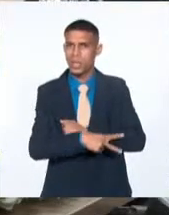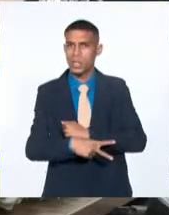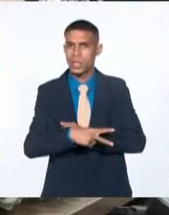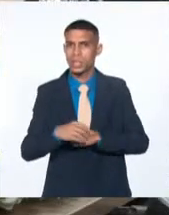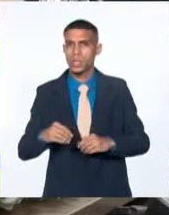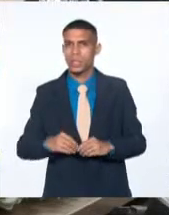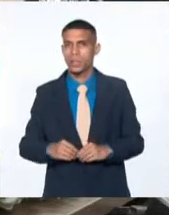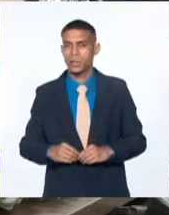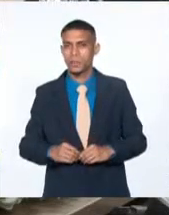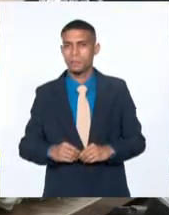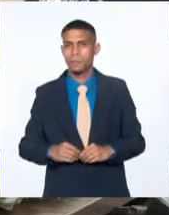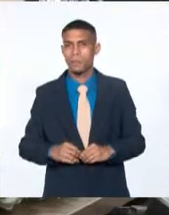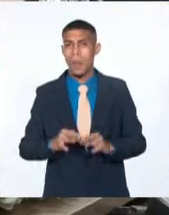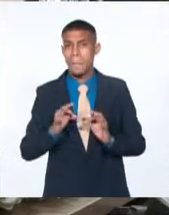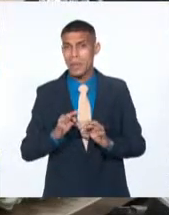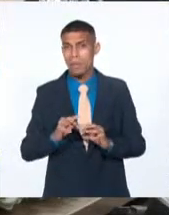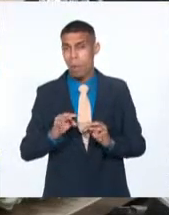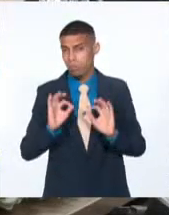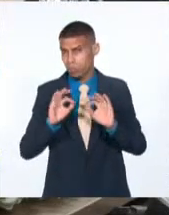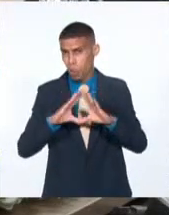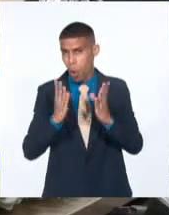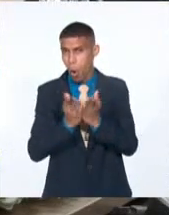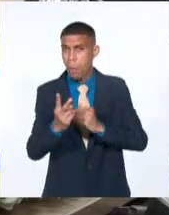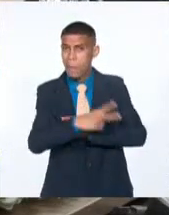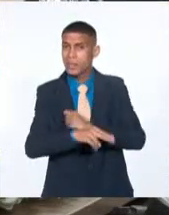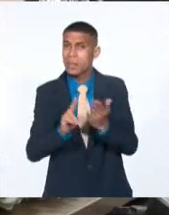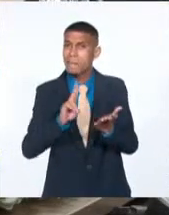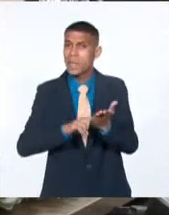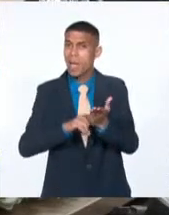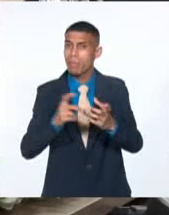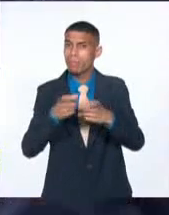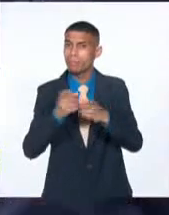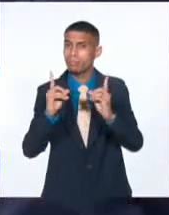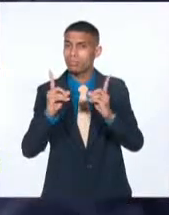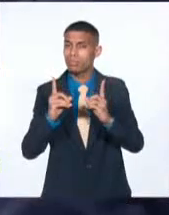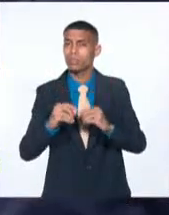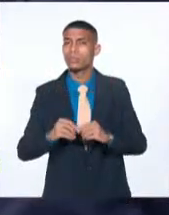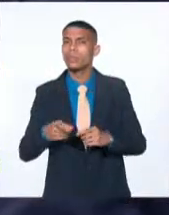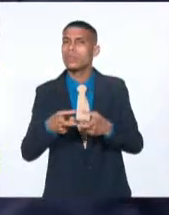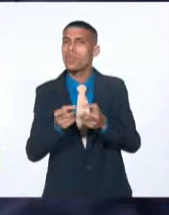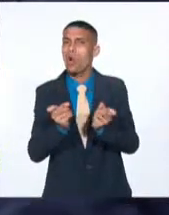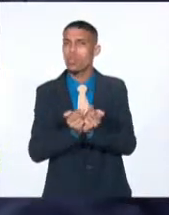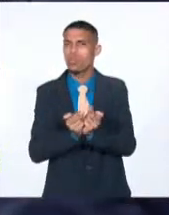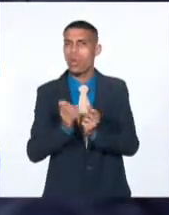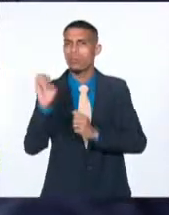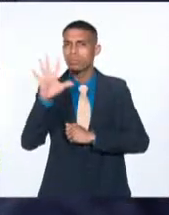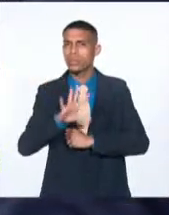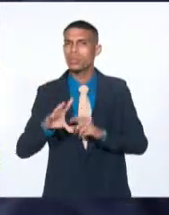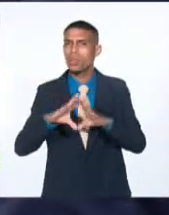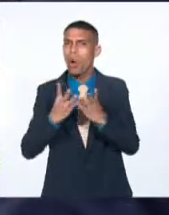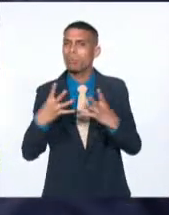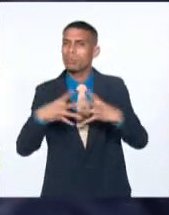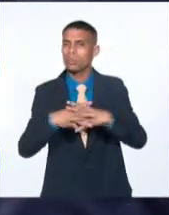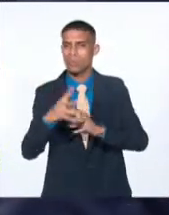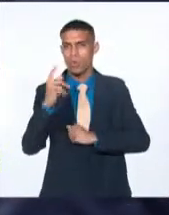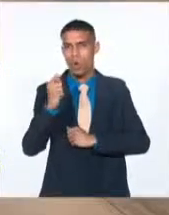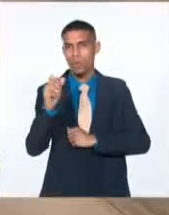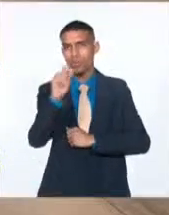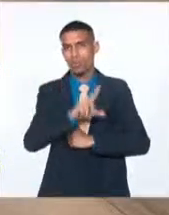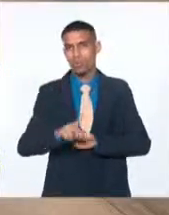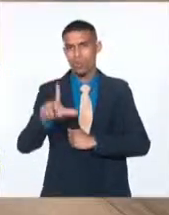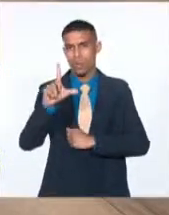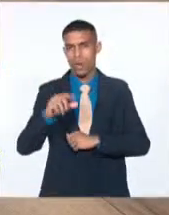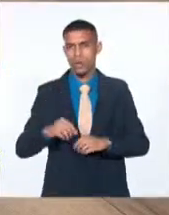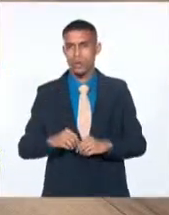Belarus, Kazajistán y Azerbaiyán, sobresalió el interés por promover las relaciones en el ámbito económico y comercial. También